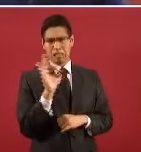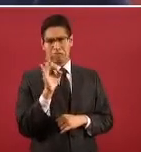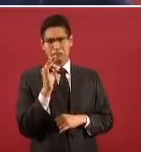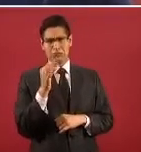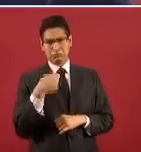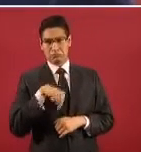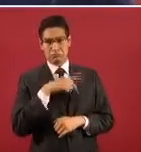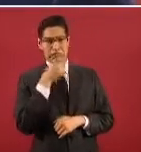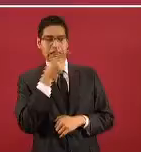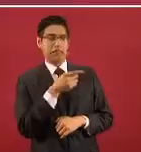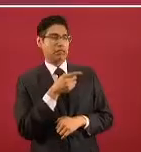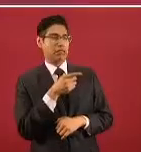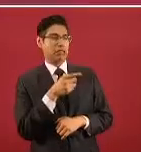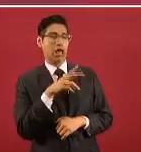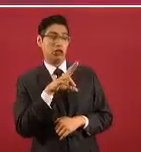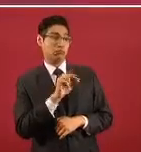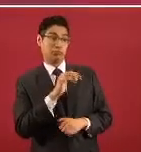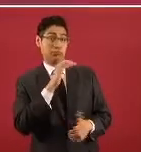Lo tenemos que terminar.